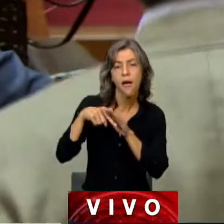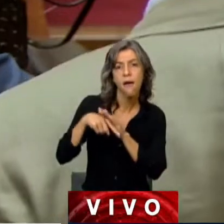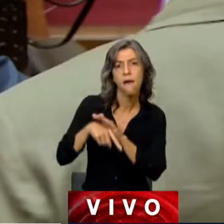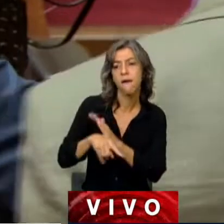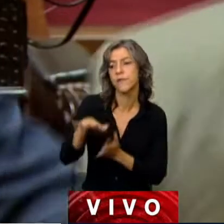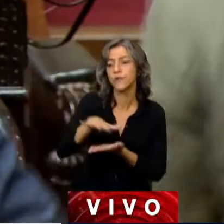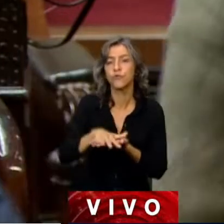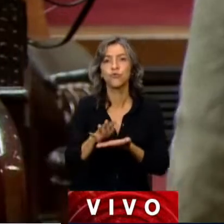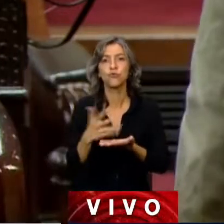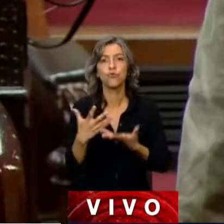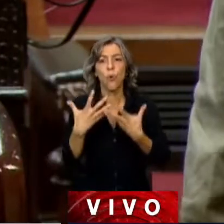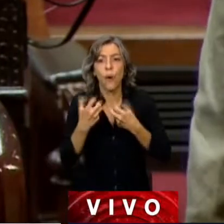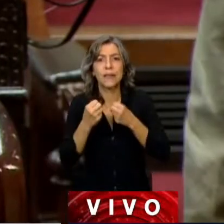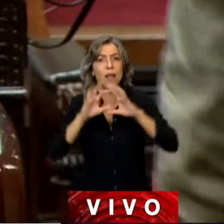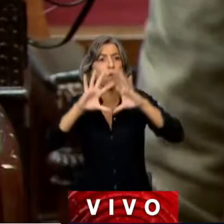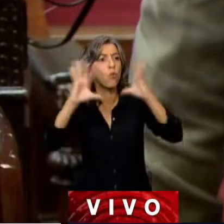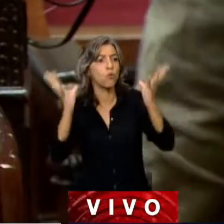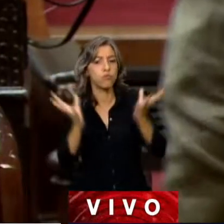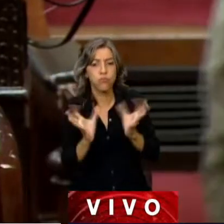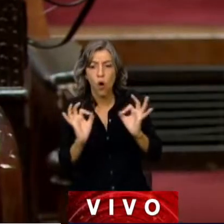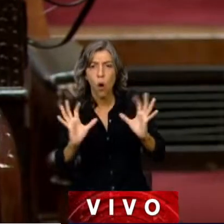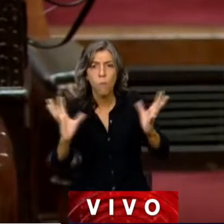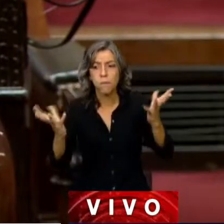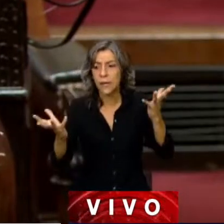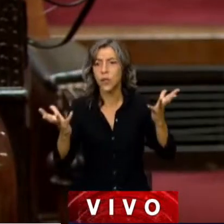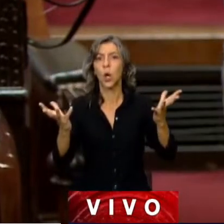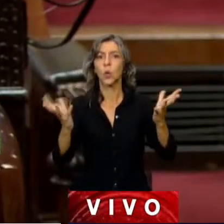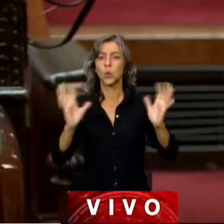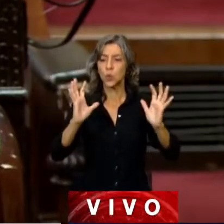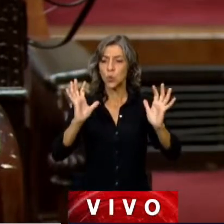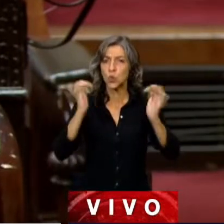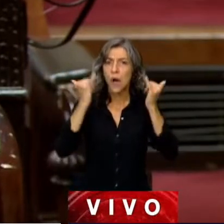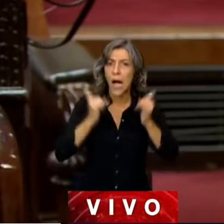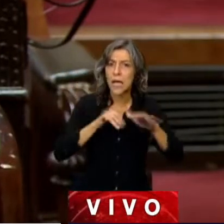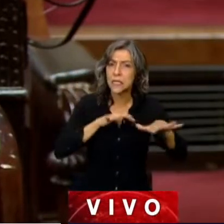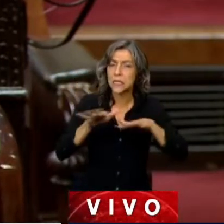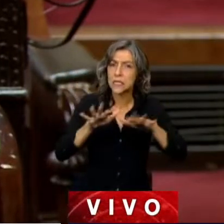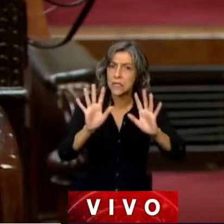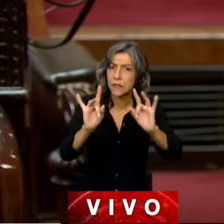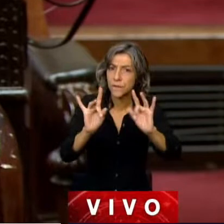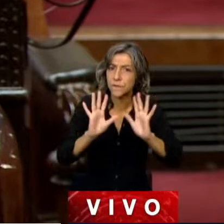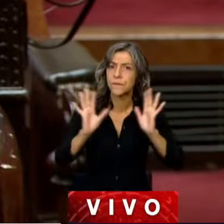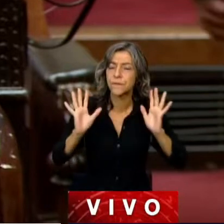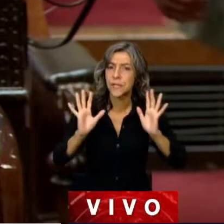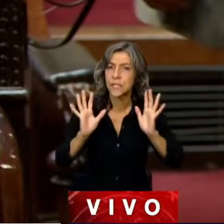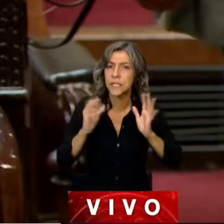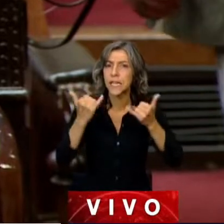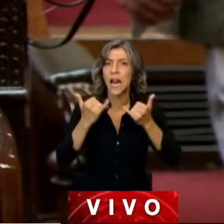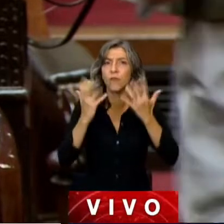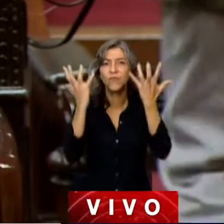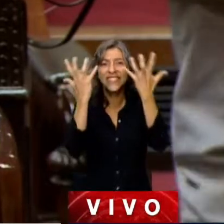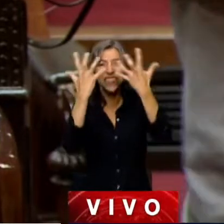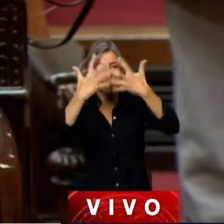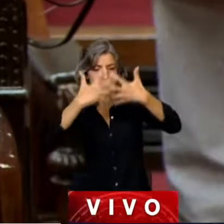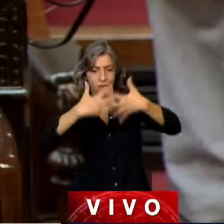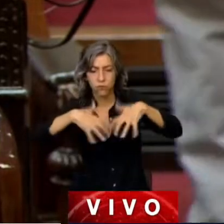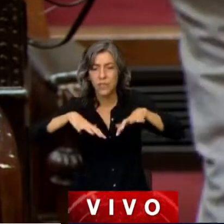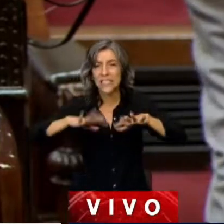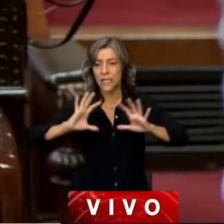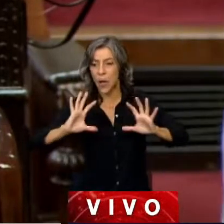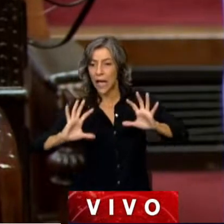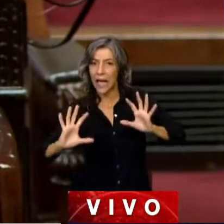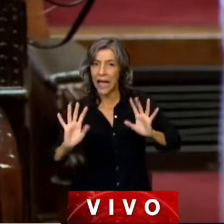salud argentino pasa por momentos muy difíciles. Tenemos una situación de nuestro sistema sanitario que es